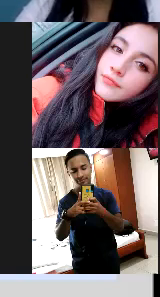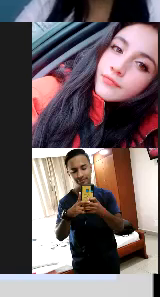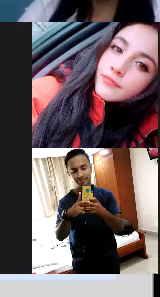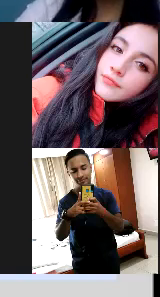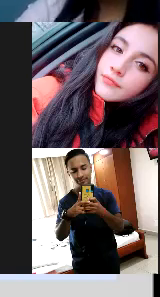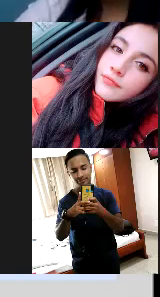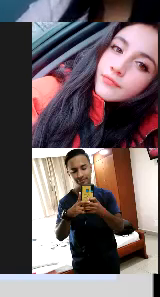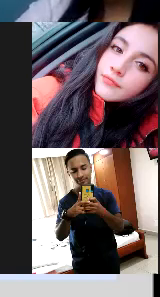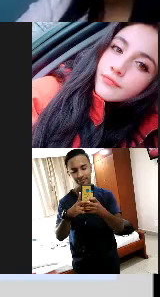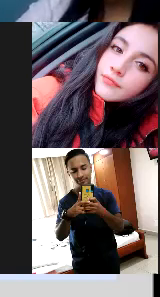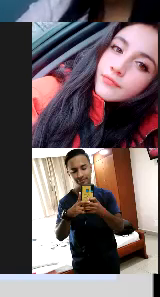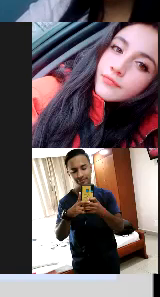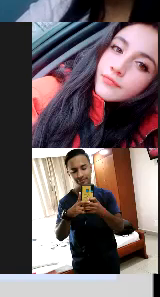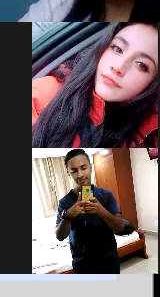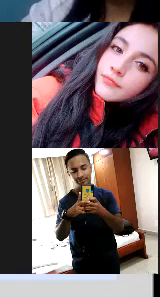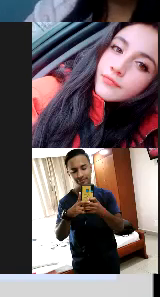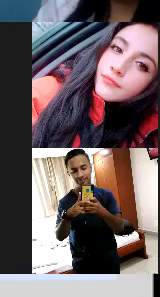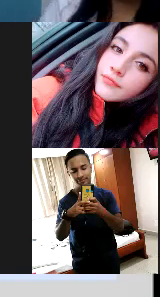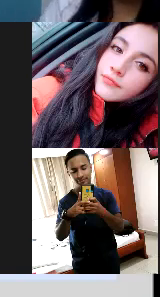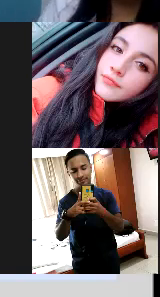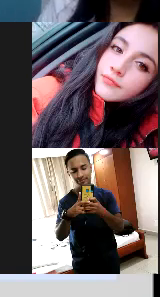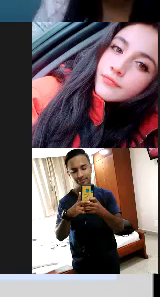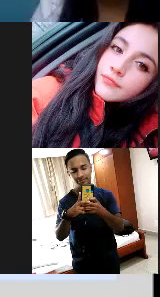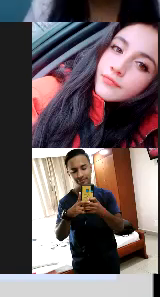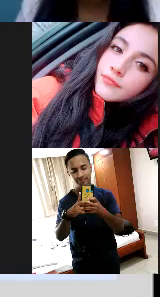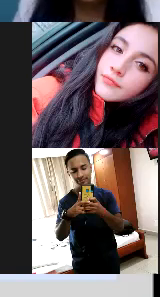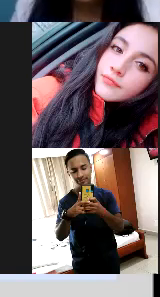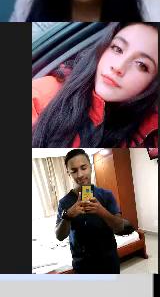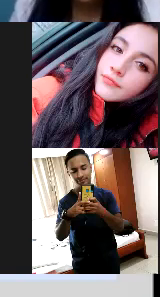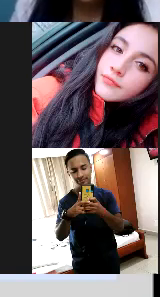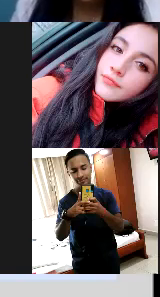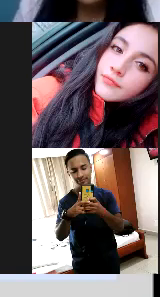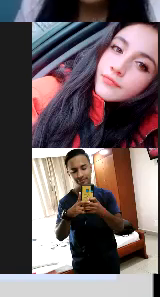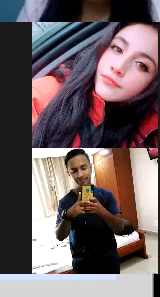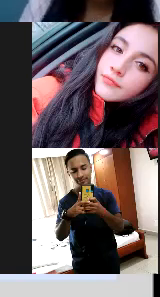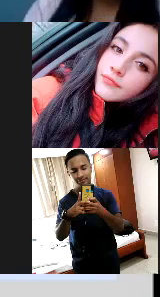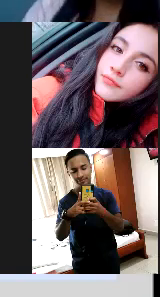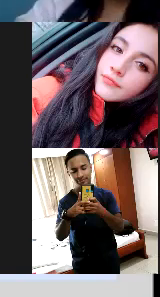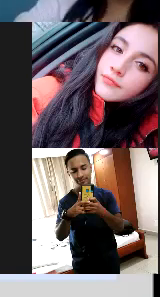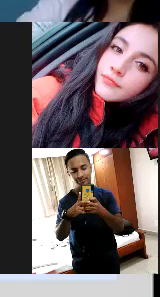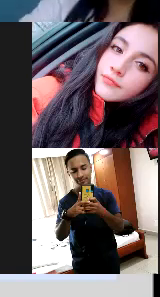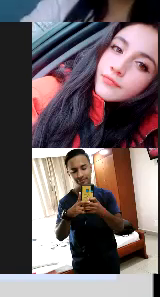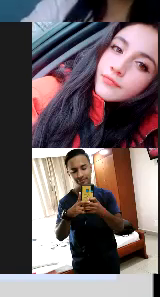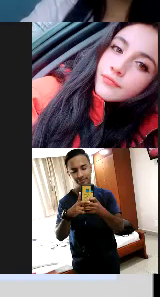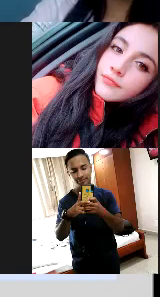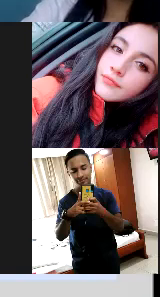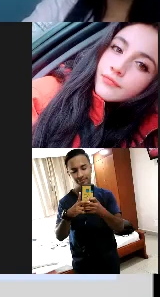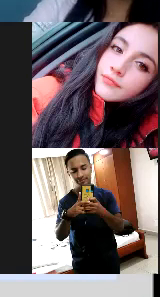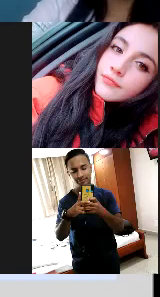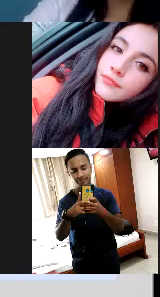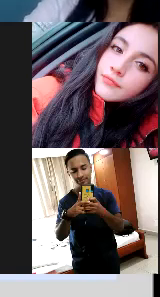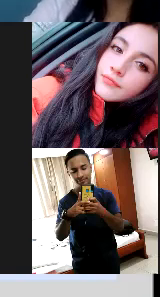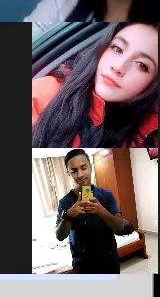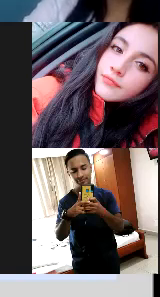ml minuto. ¿Se acuerdan que les dije dato importante? Filtraba 1000 ml de sangre en un minuto